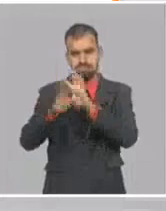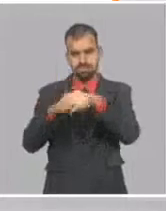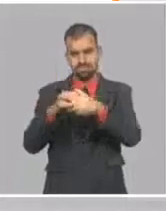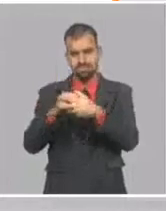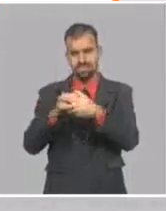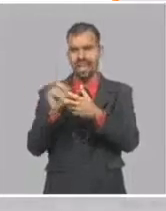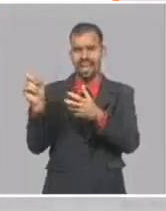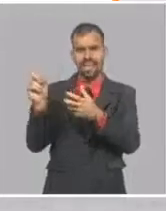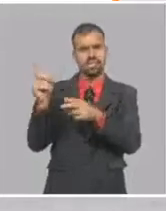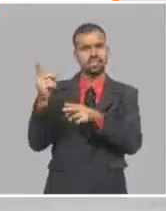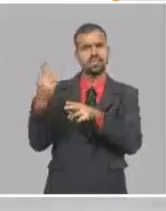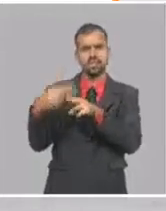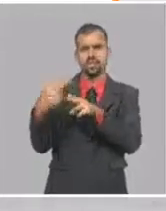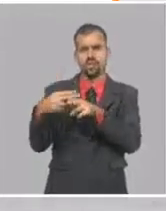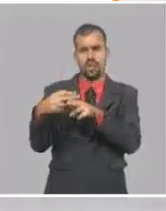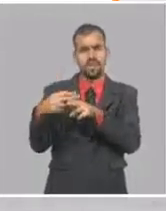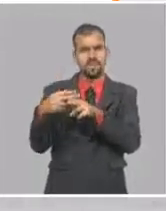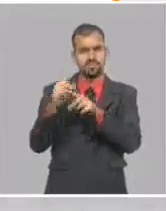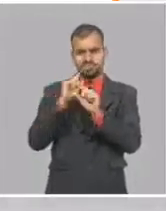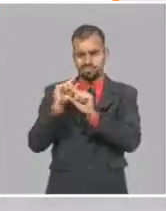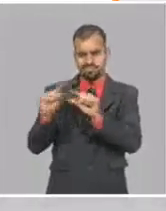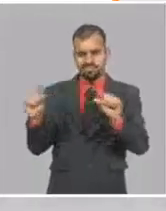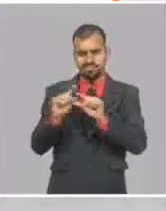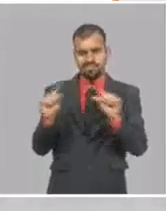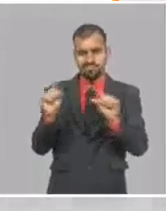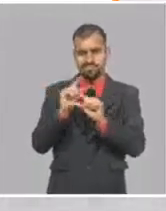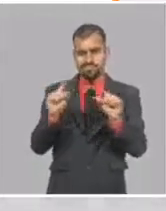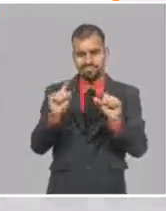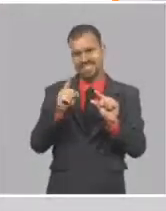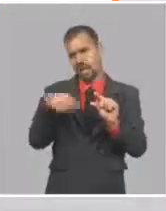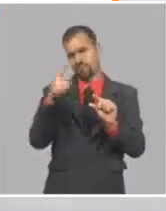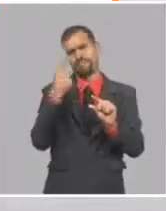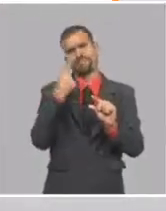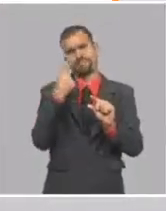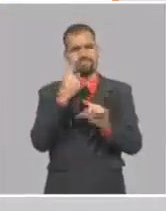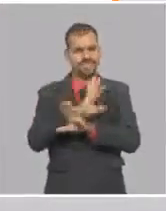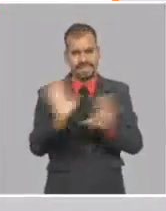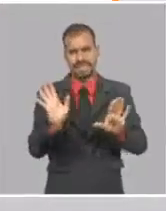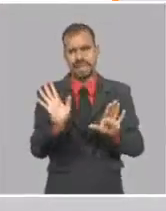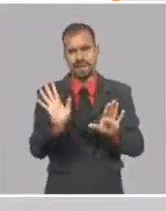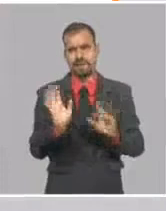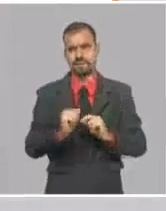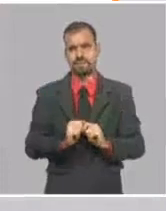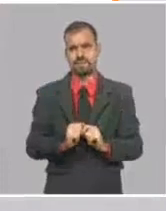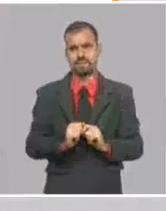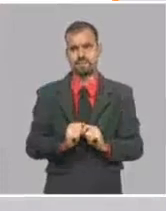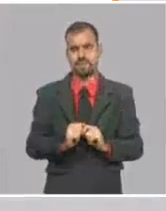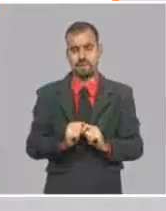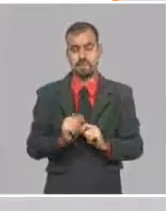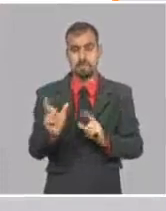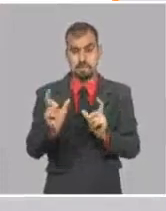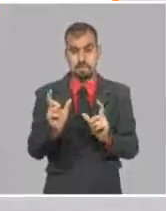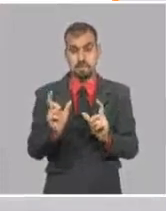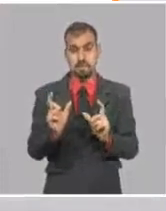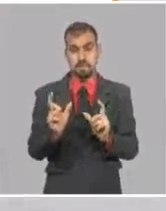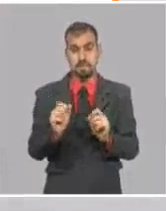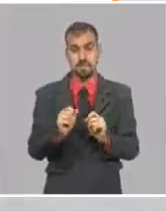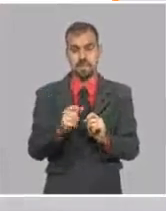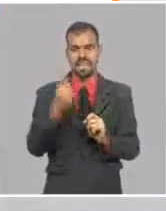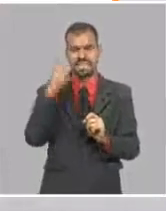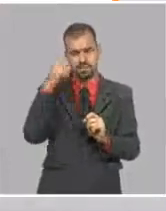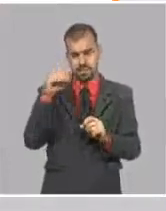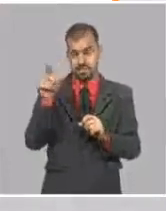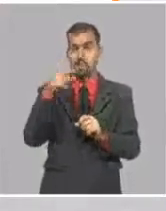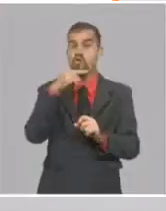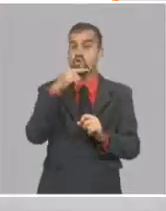pueblo ha oído en otras ocasiones ahora vamos a recordarle donde lo vieron estamos hablando que en la tierra habíamos hablado del antígeno se